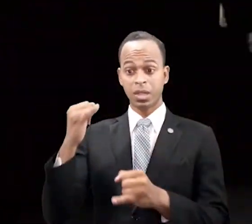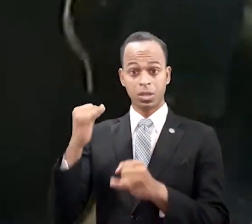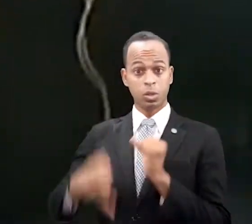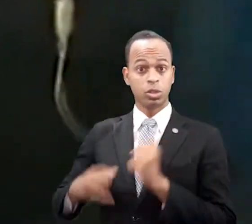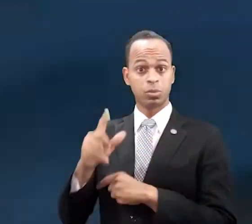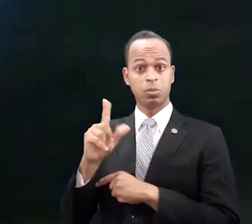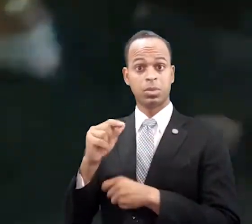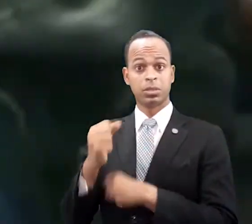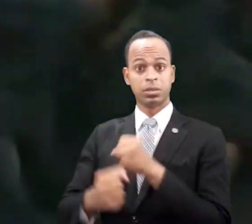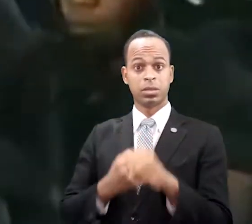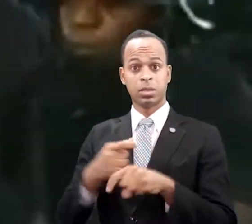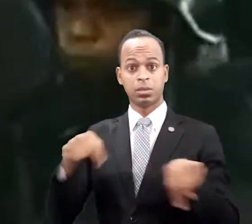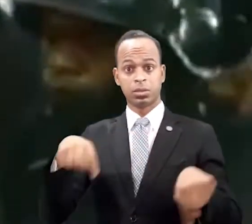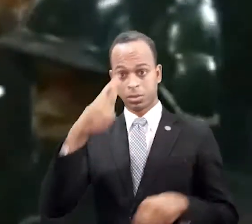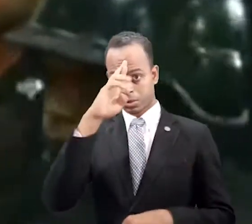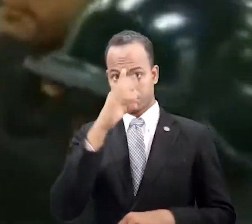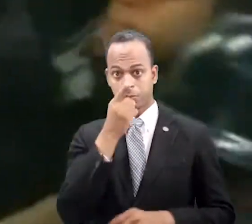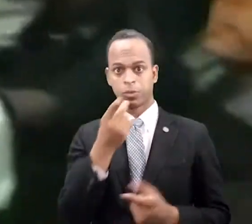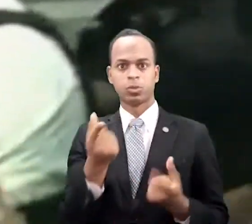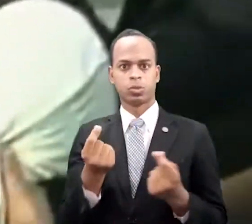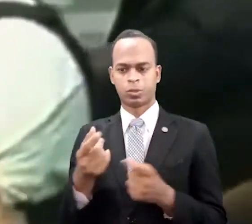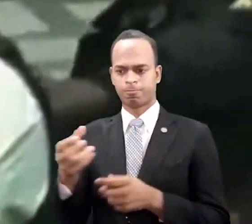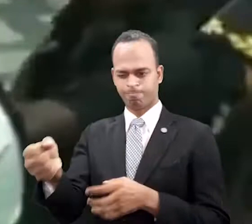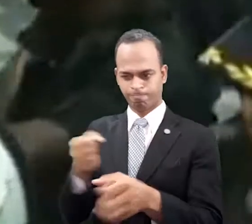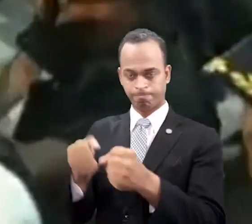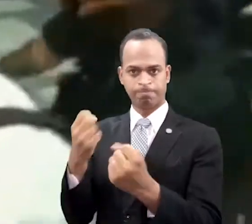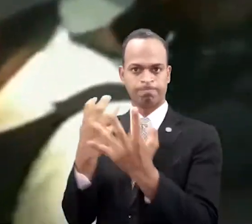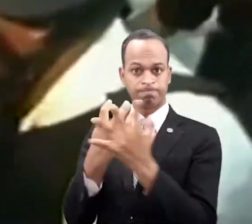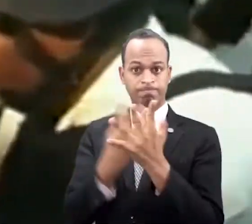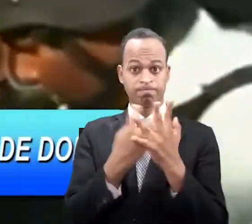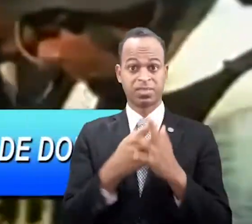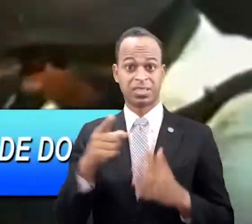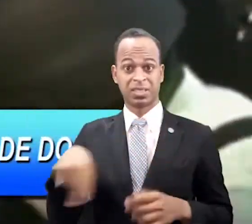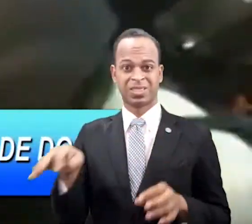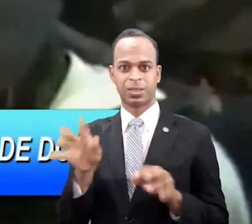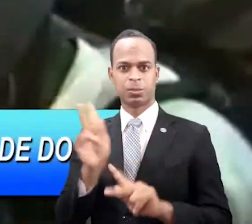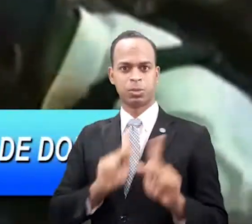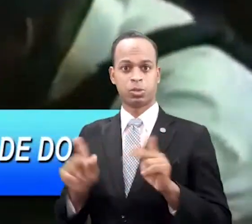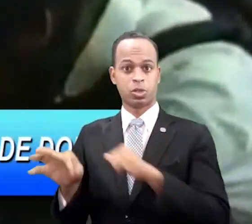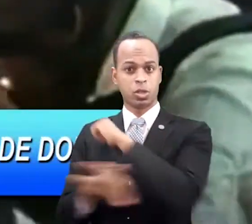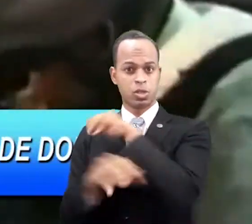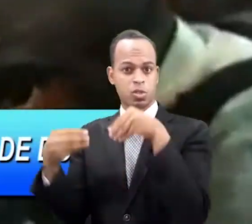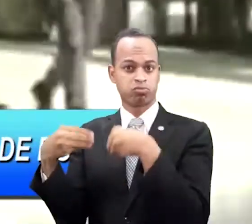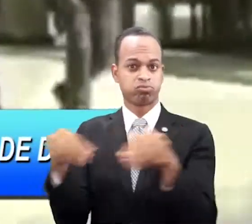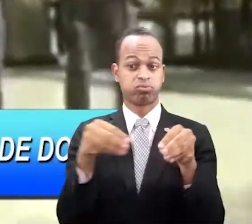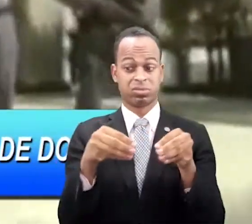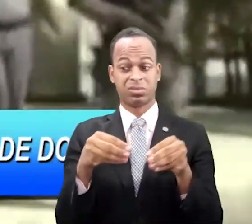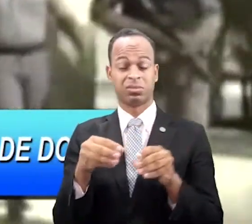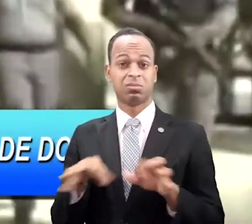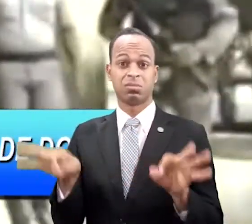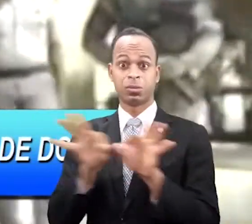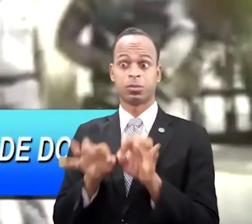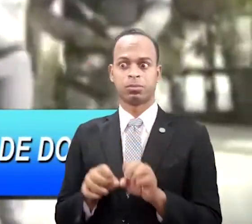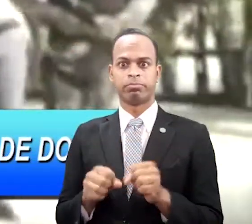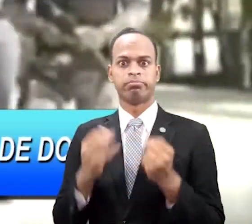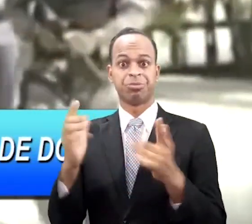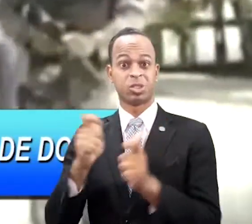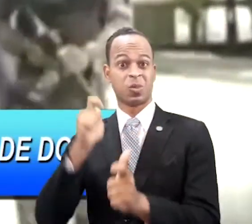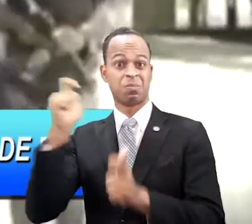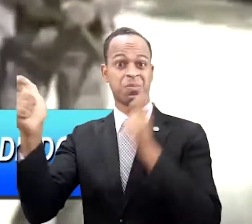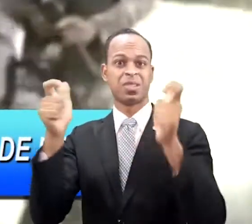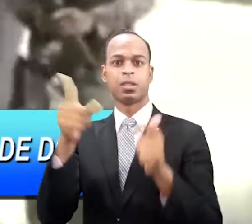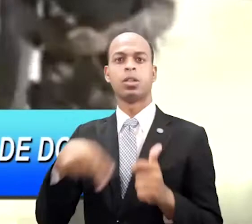En las últimas dos décadas en República Dominicana se han producido los arrestos de importantes narcotraficantes, pero la mayoría de los